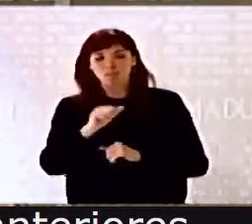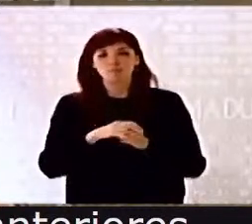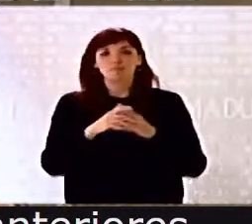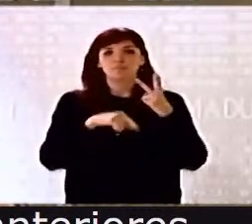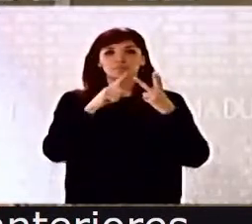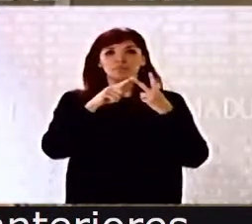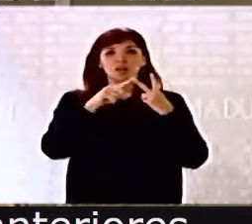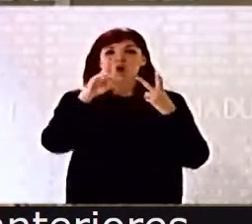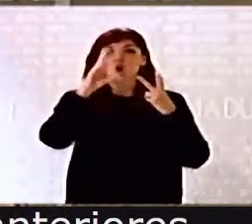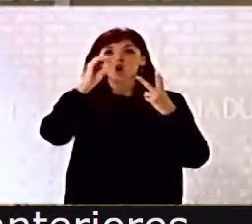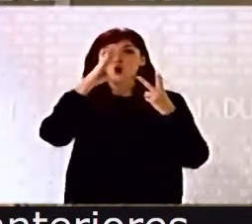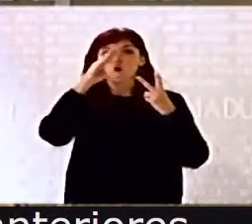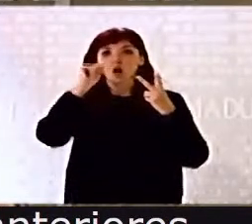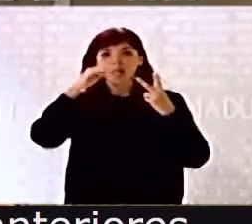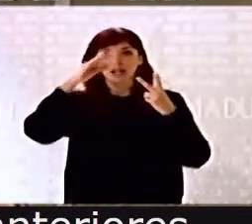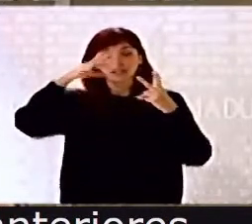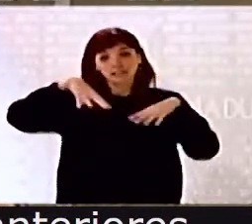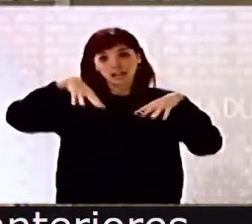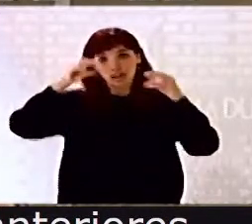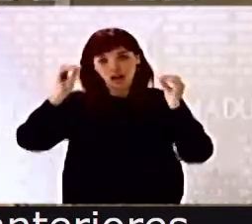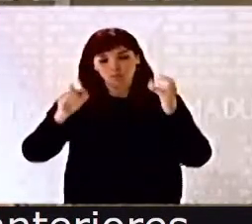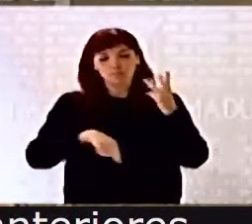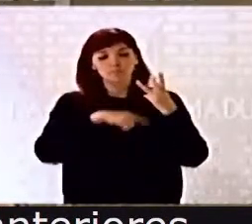La Roca de la Sierra,